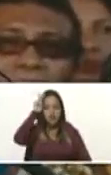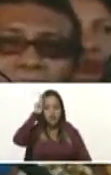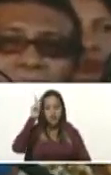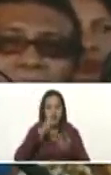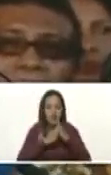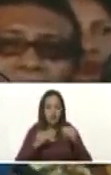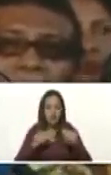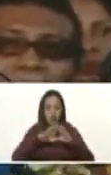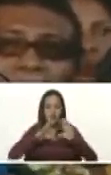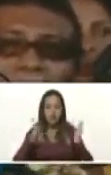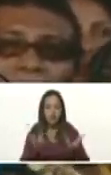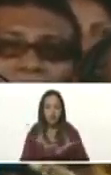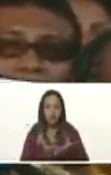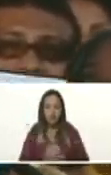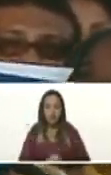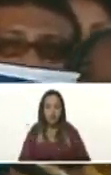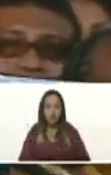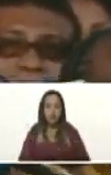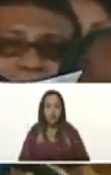todo el mundo.